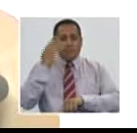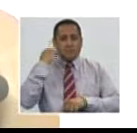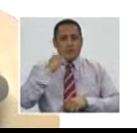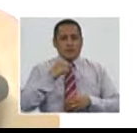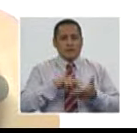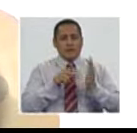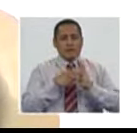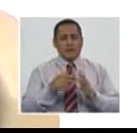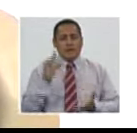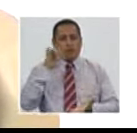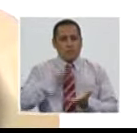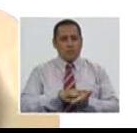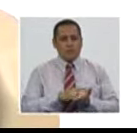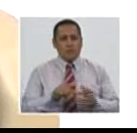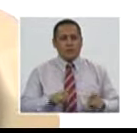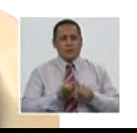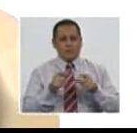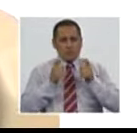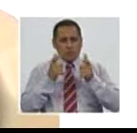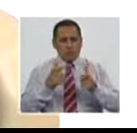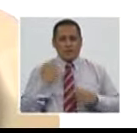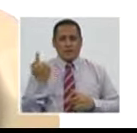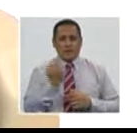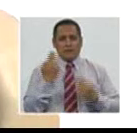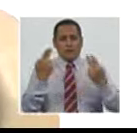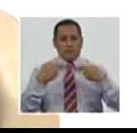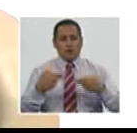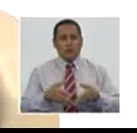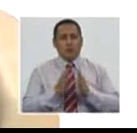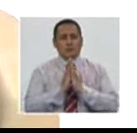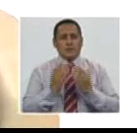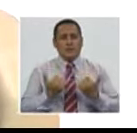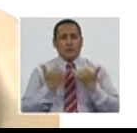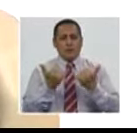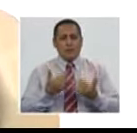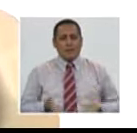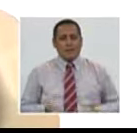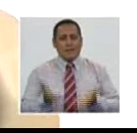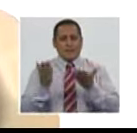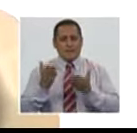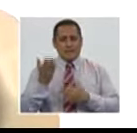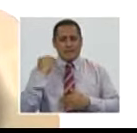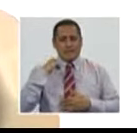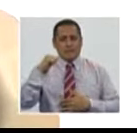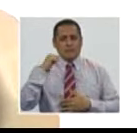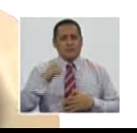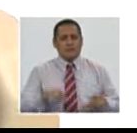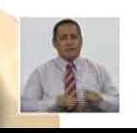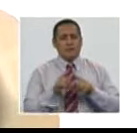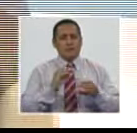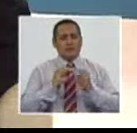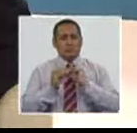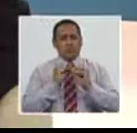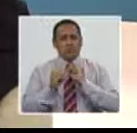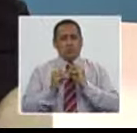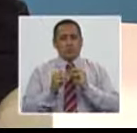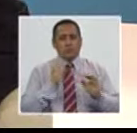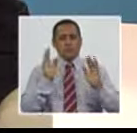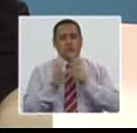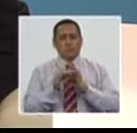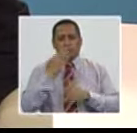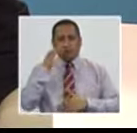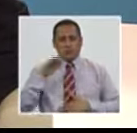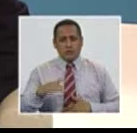migratoria es decir que está en el aeropuerto en el puesto de control este fronterizo lo exija para que te dejen salir del país recapitulando entonces